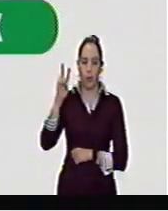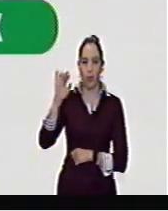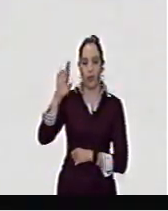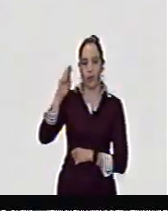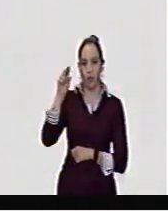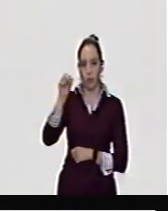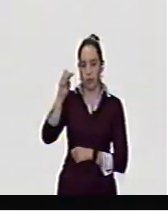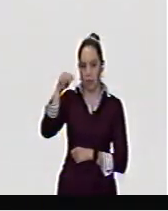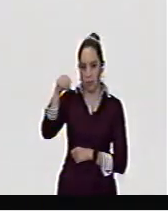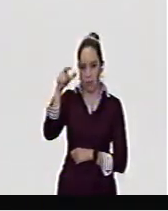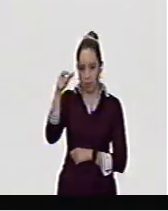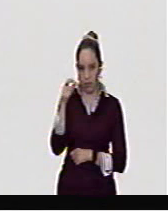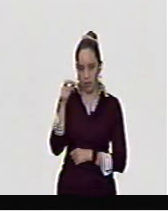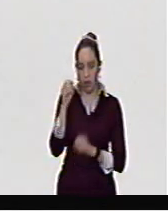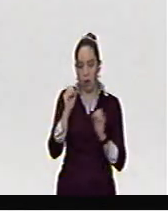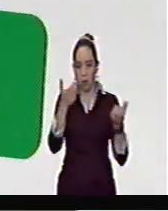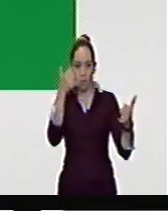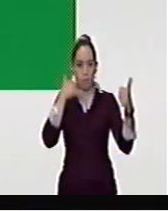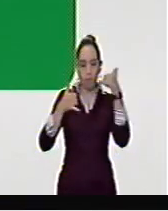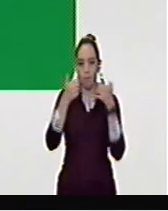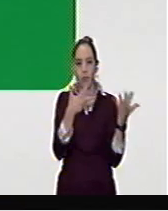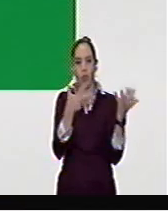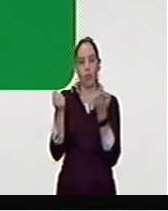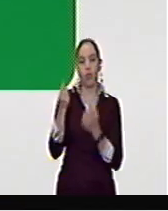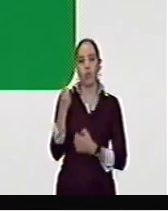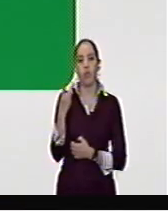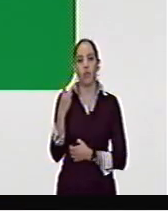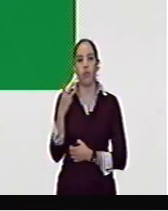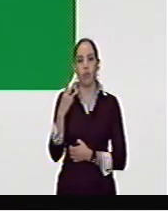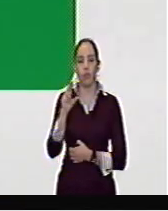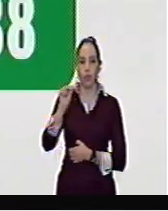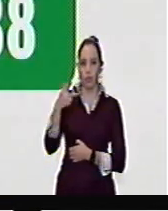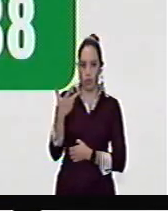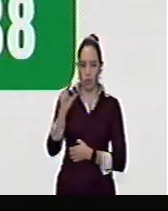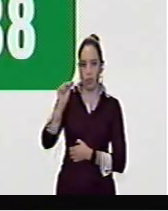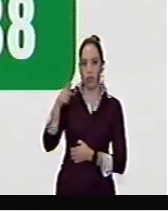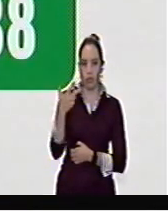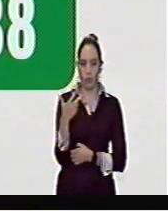slpcoronavirus.mx o marca a la línea COVID-19